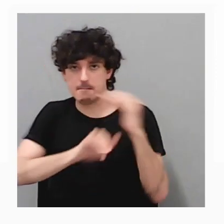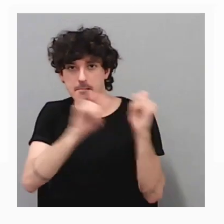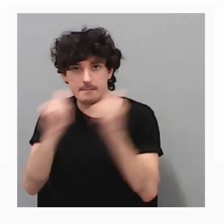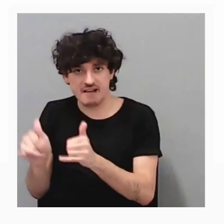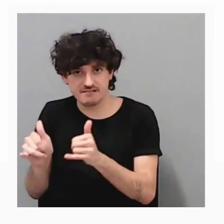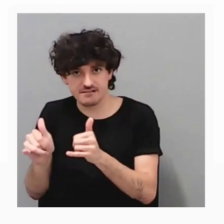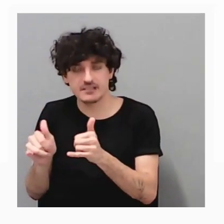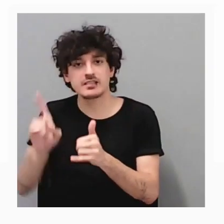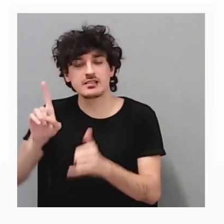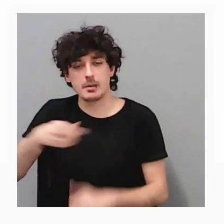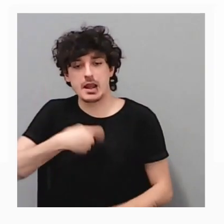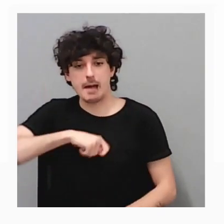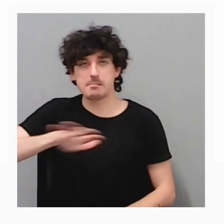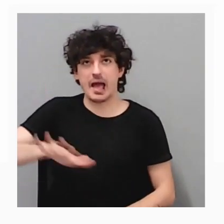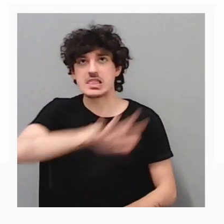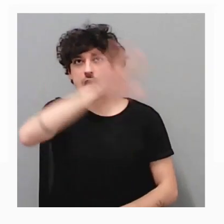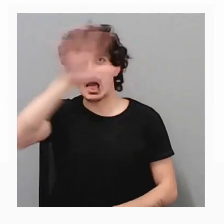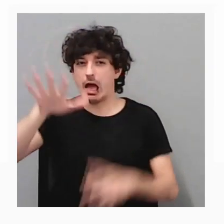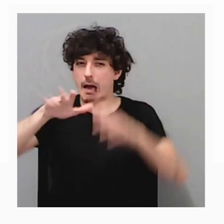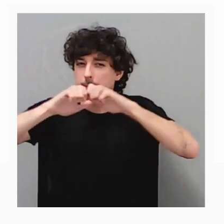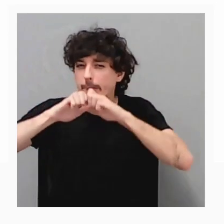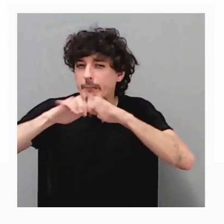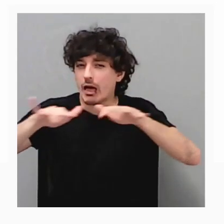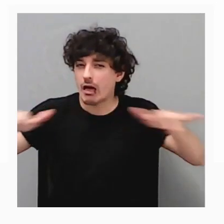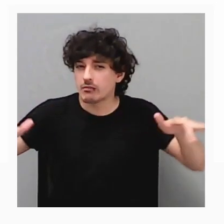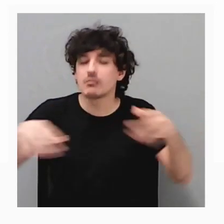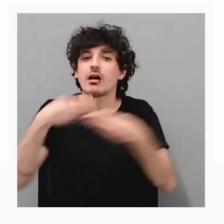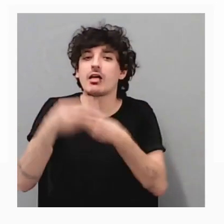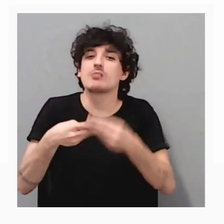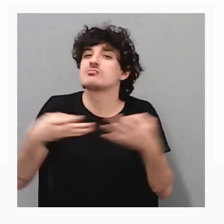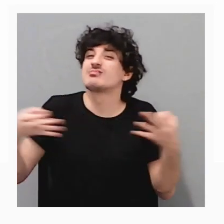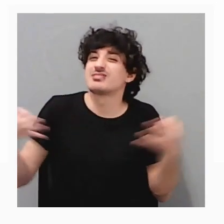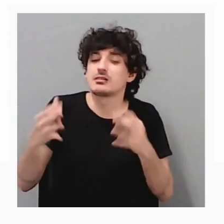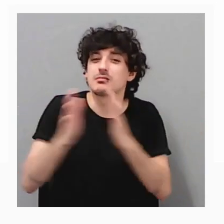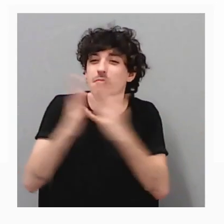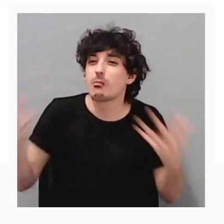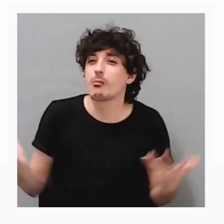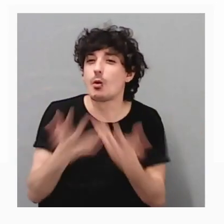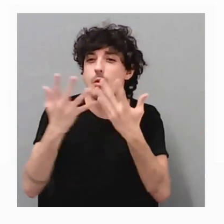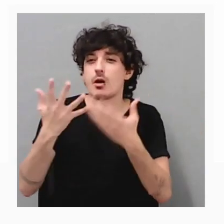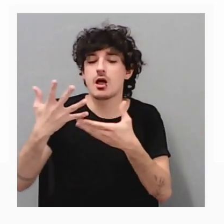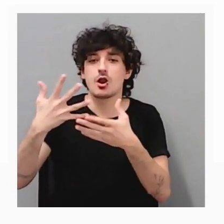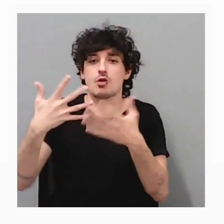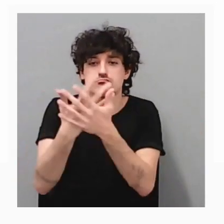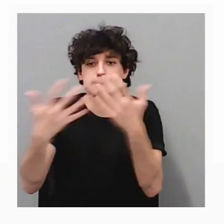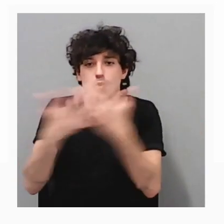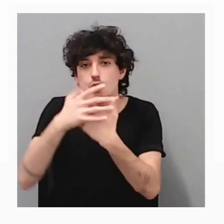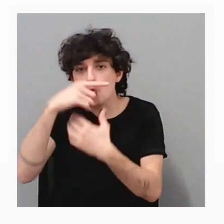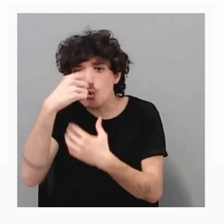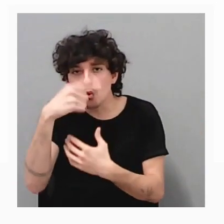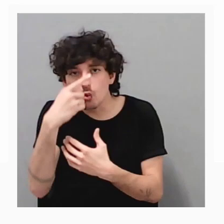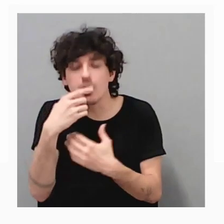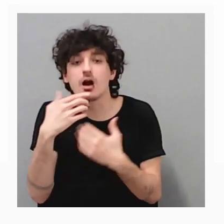toda España. Y básicamente lo que hacemos es promover la interculturalidad a través de cursos,